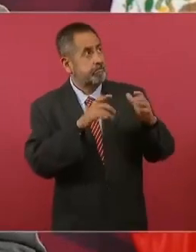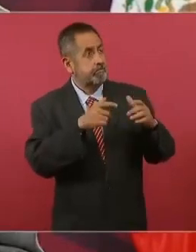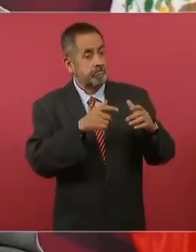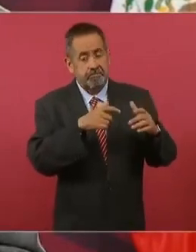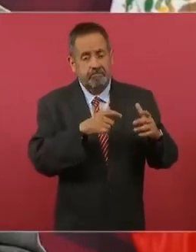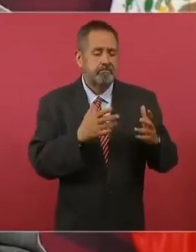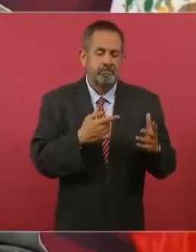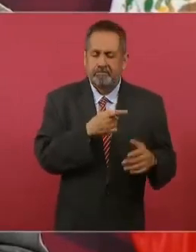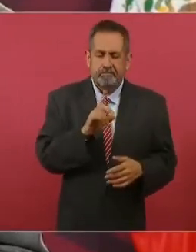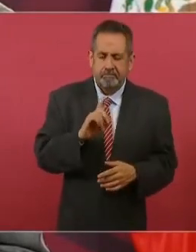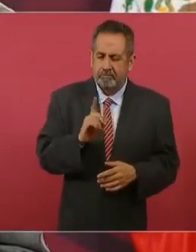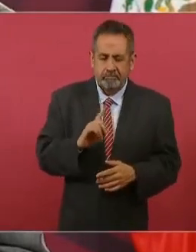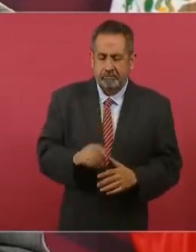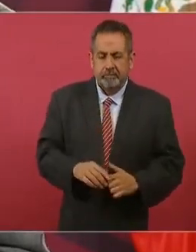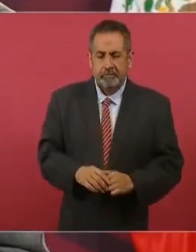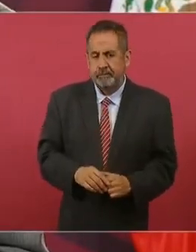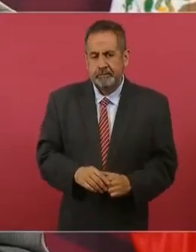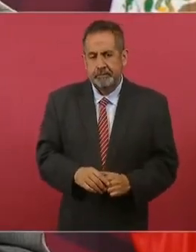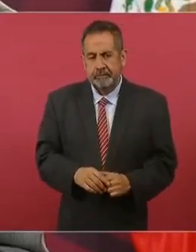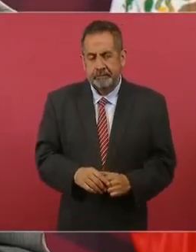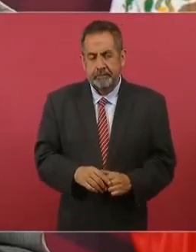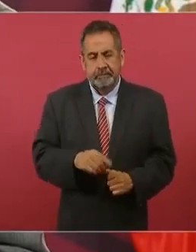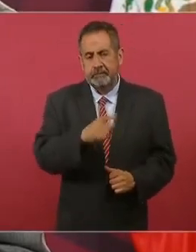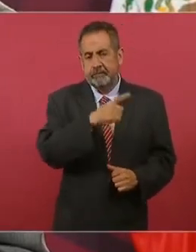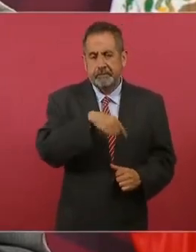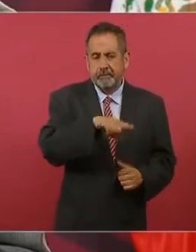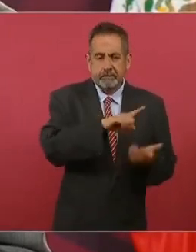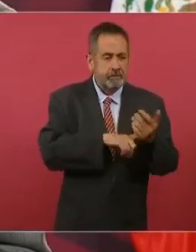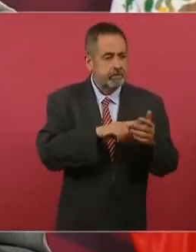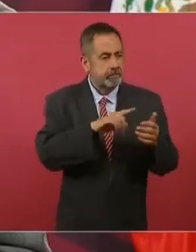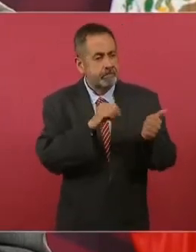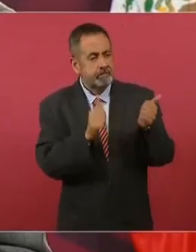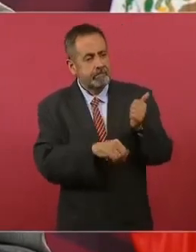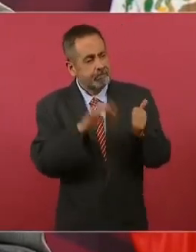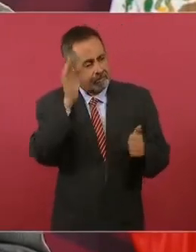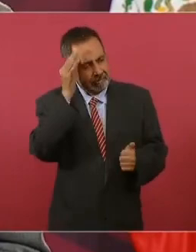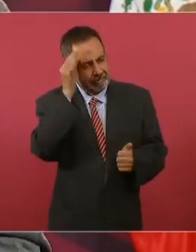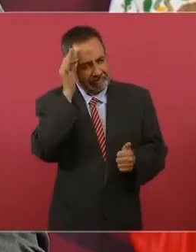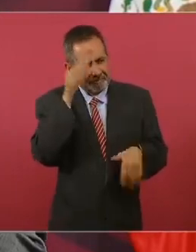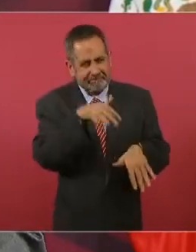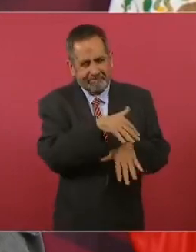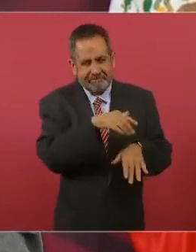o sus voceros achichincles.